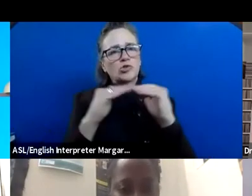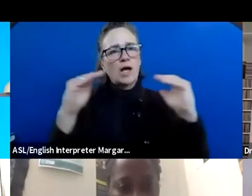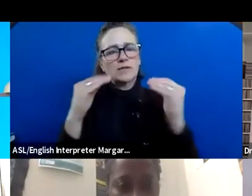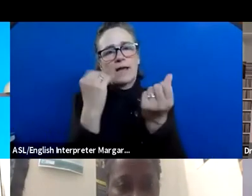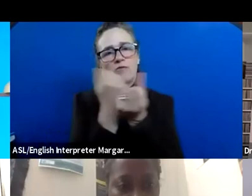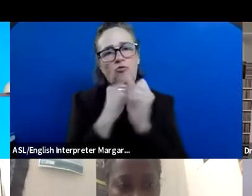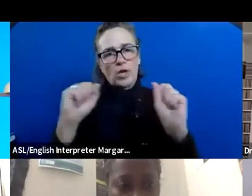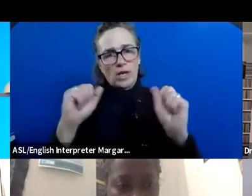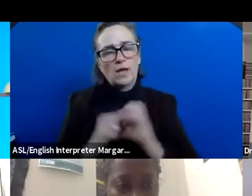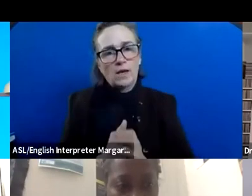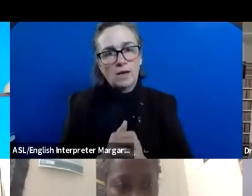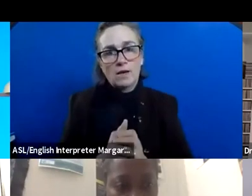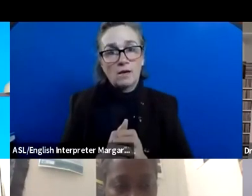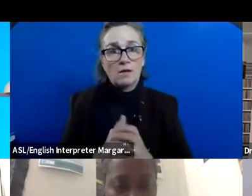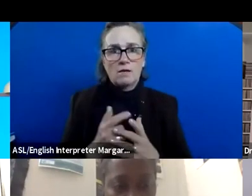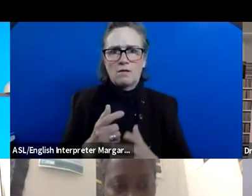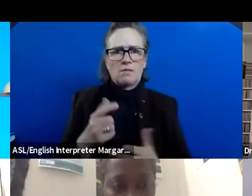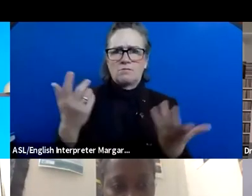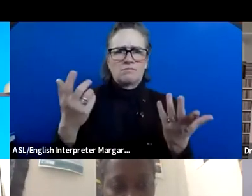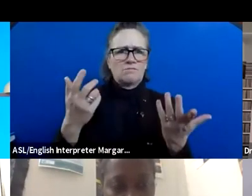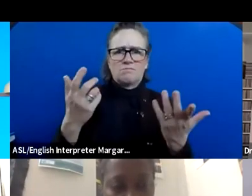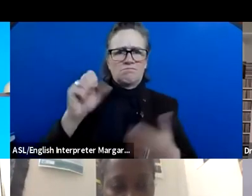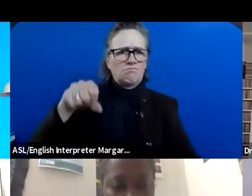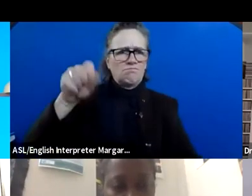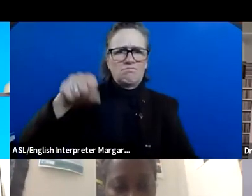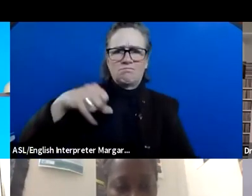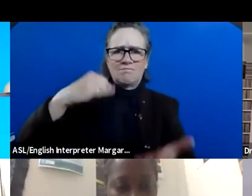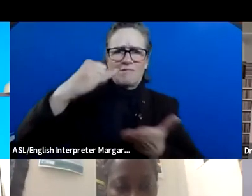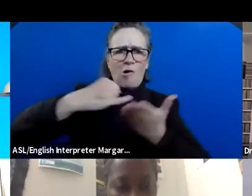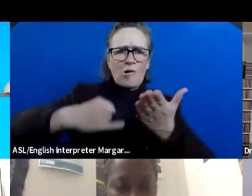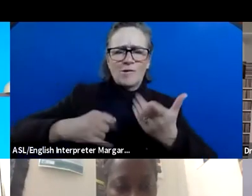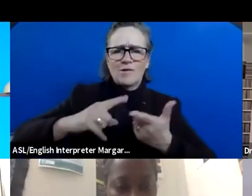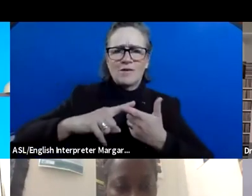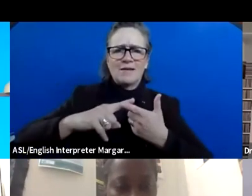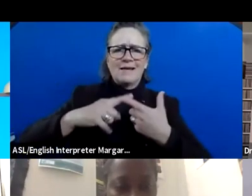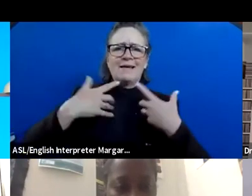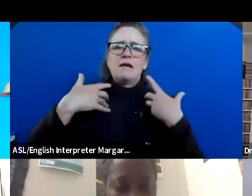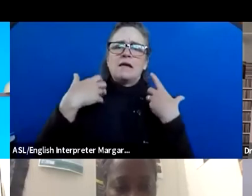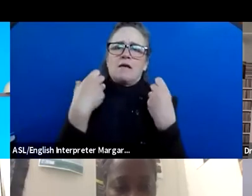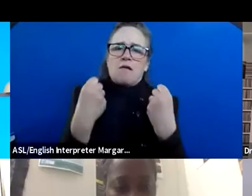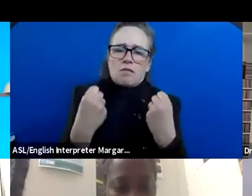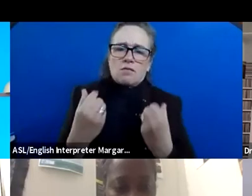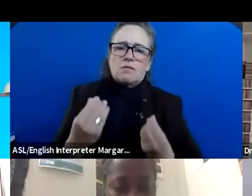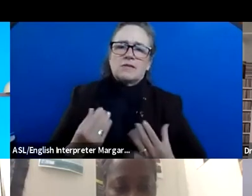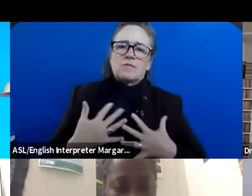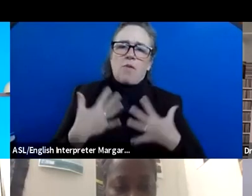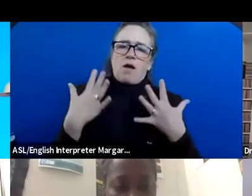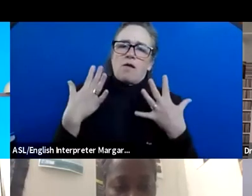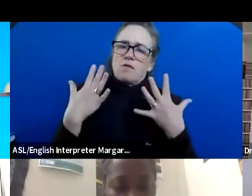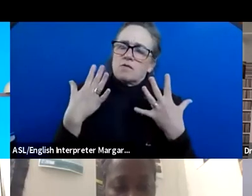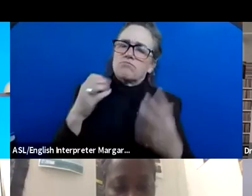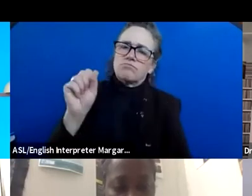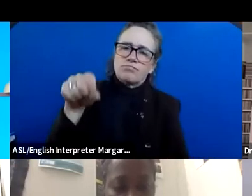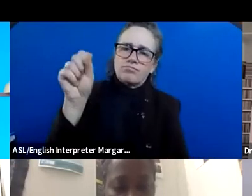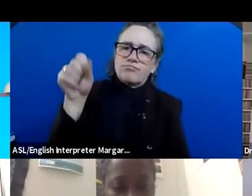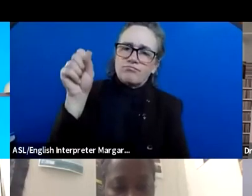dudas, el arte sana, el arte cura, el arte inspira, el arte nos da esperanzas para caminar,